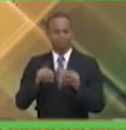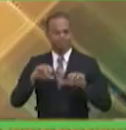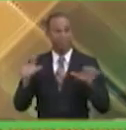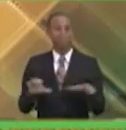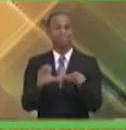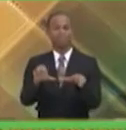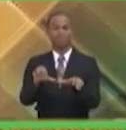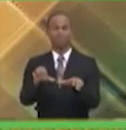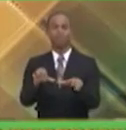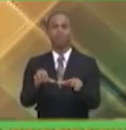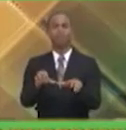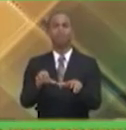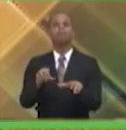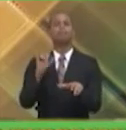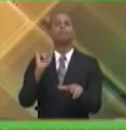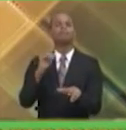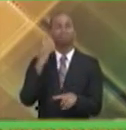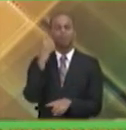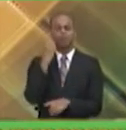Y para eso